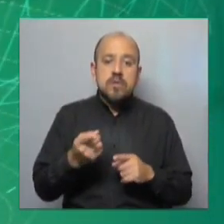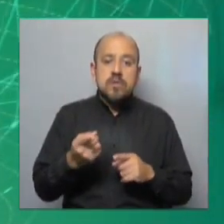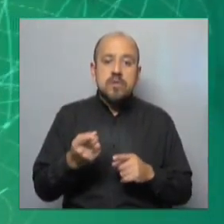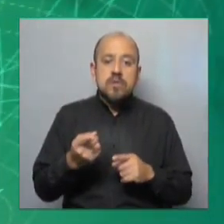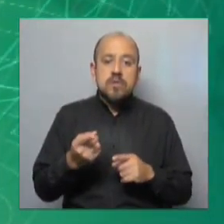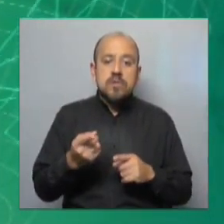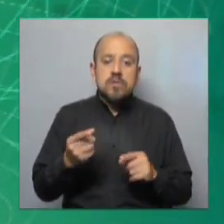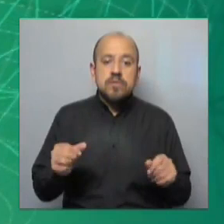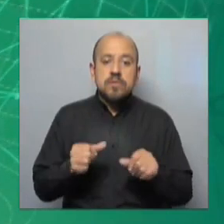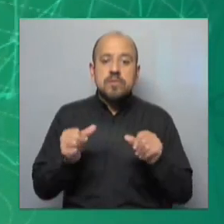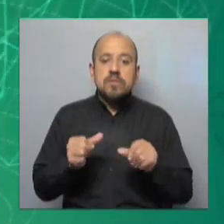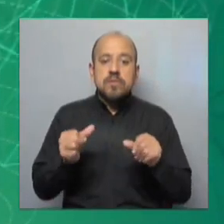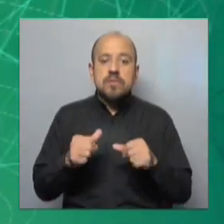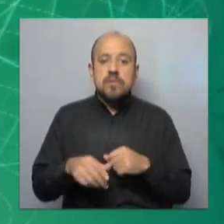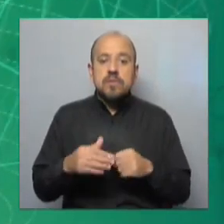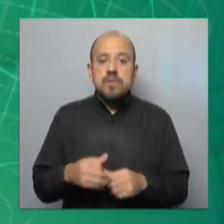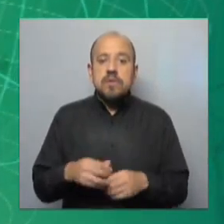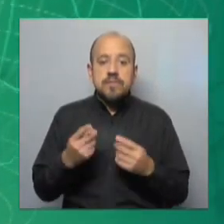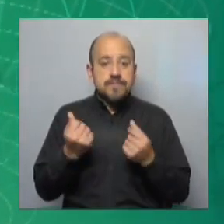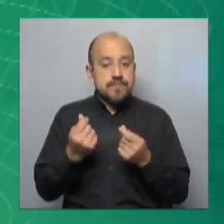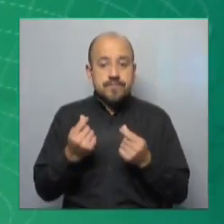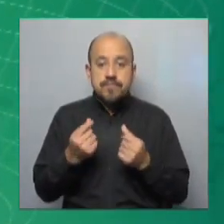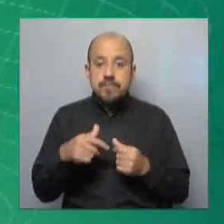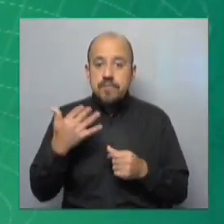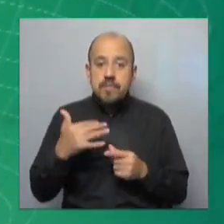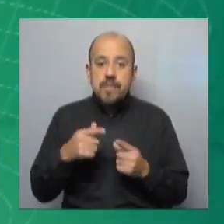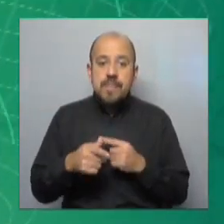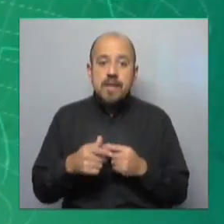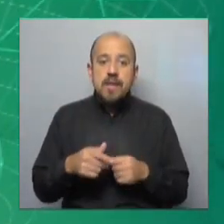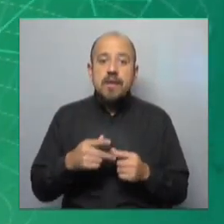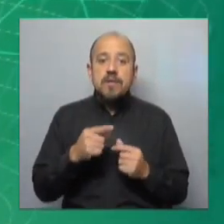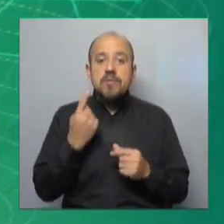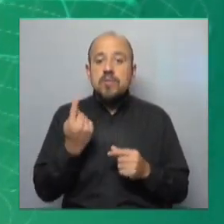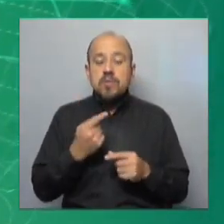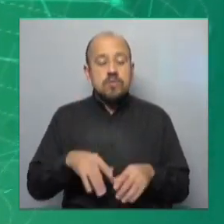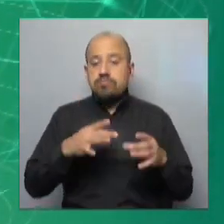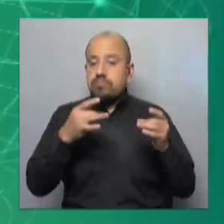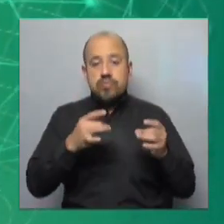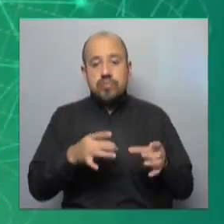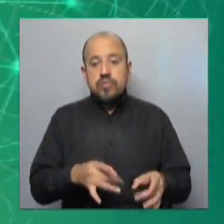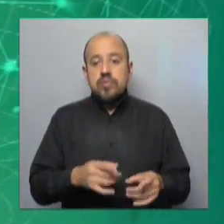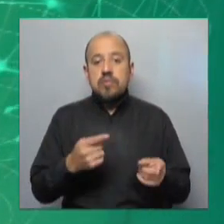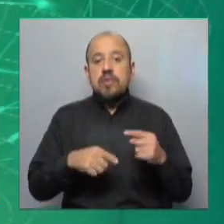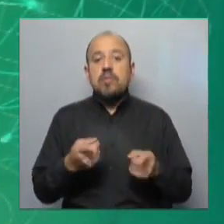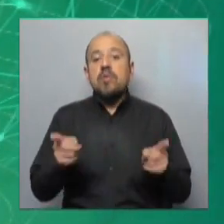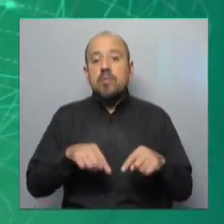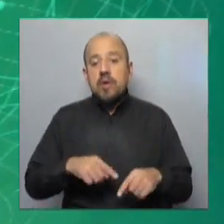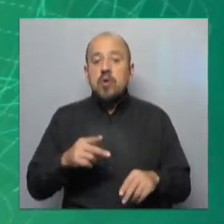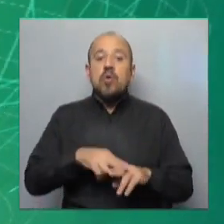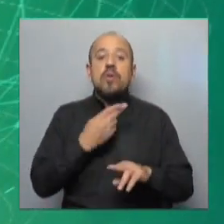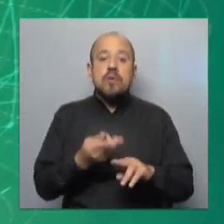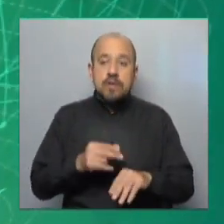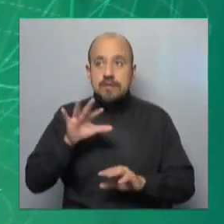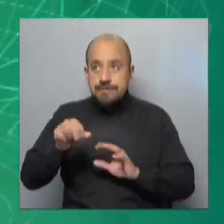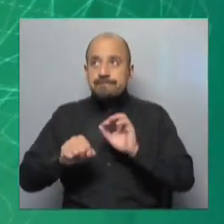construir un mercado cuesta mucho destruirlo es un minuto pero después volverlo a conquistar da